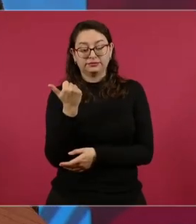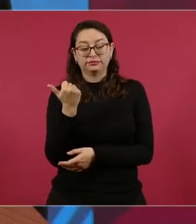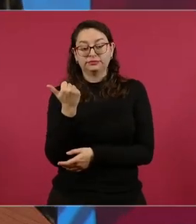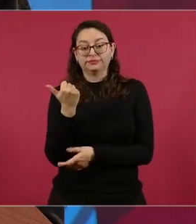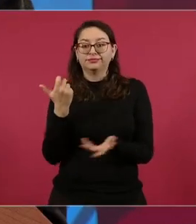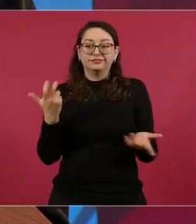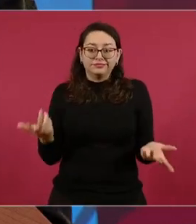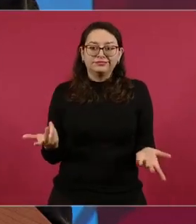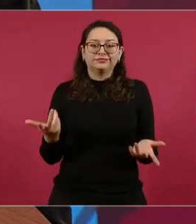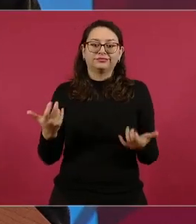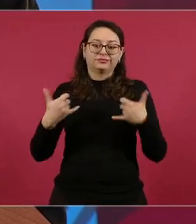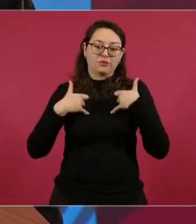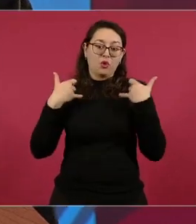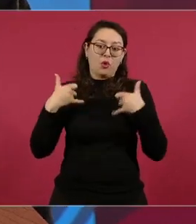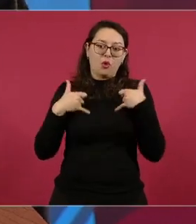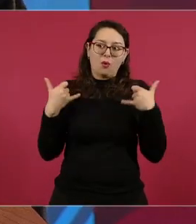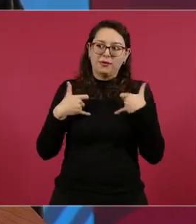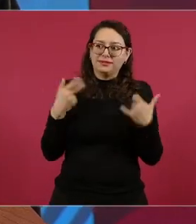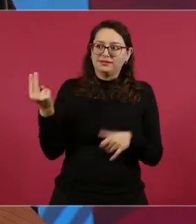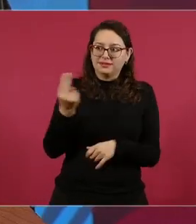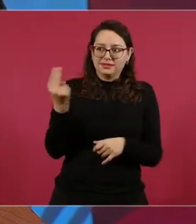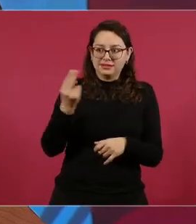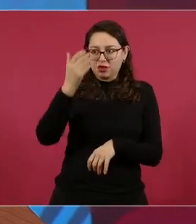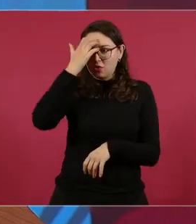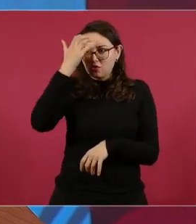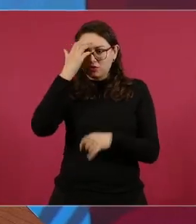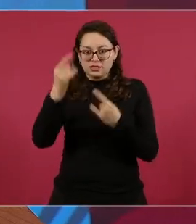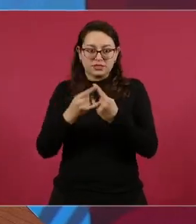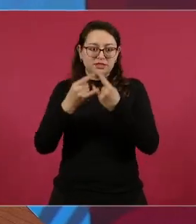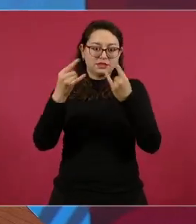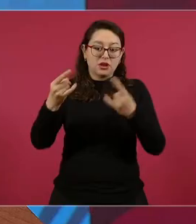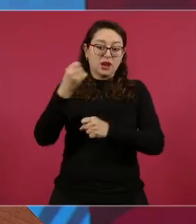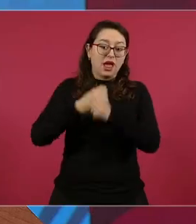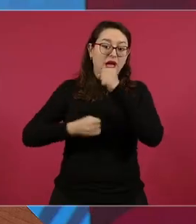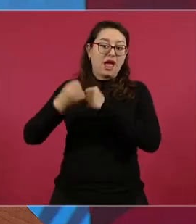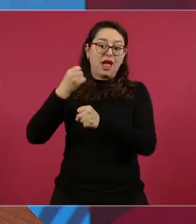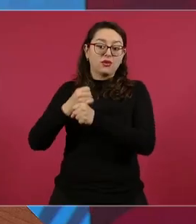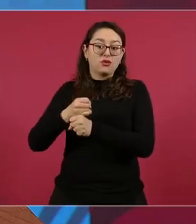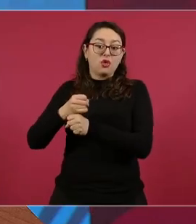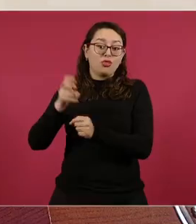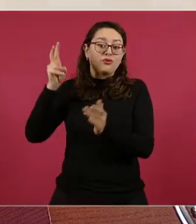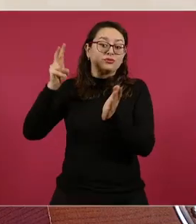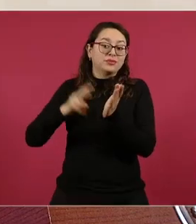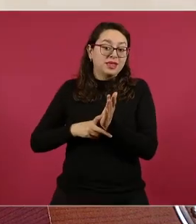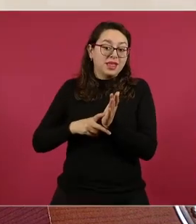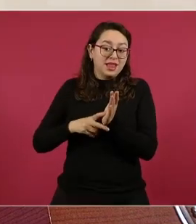porque pues estamos hablando del 2000,